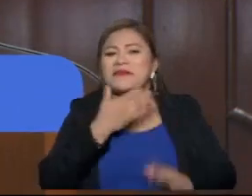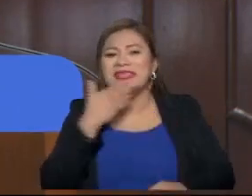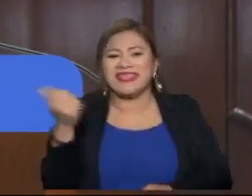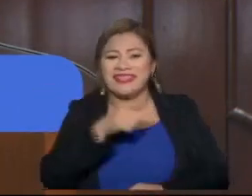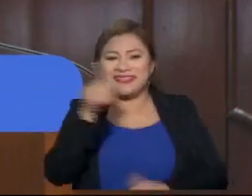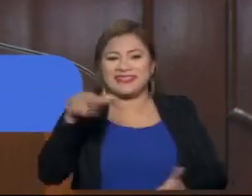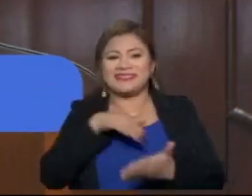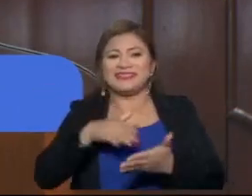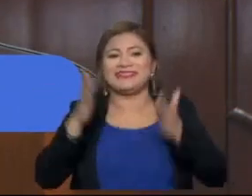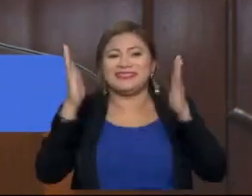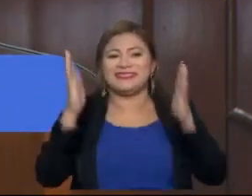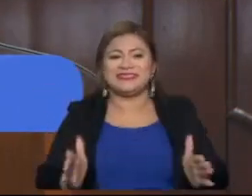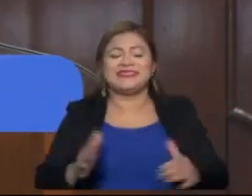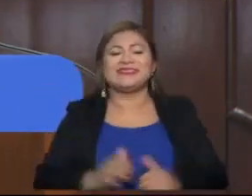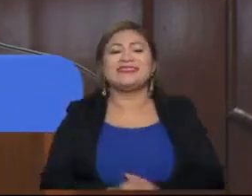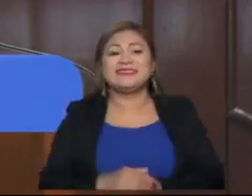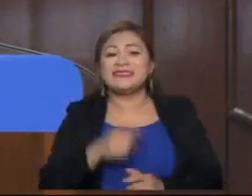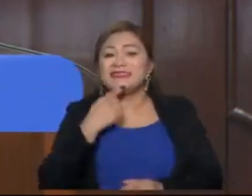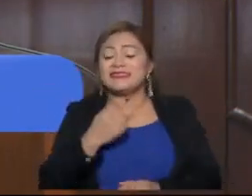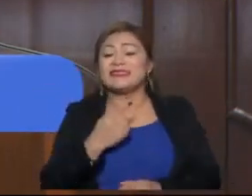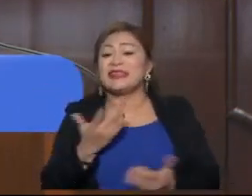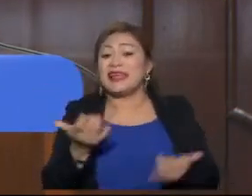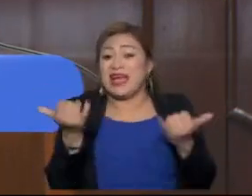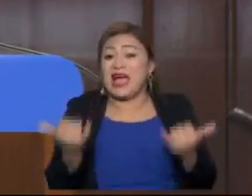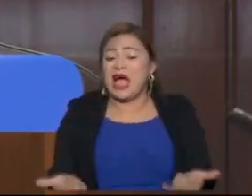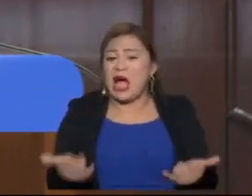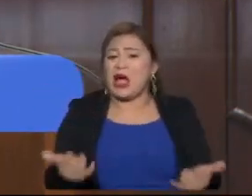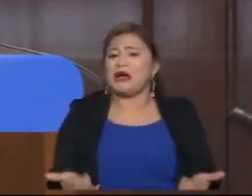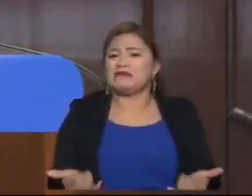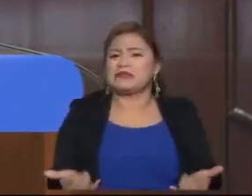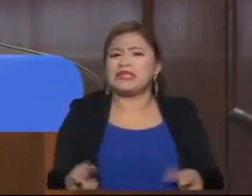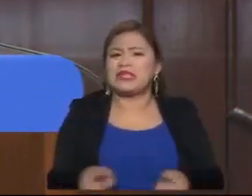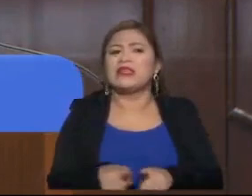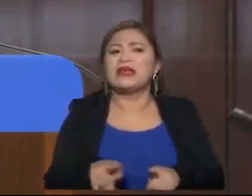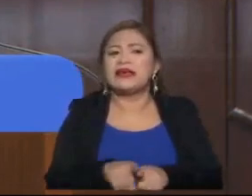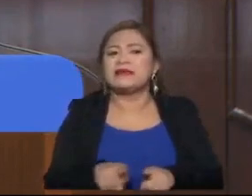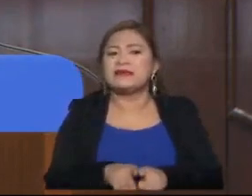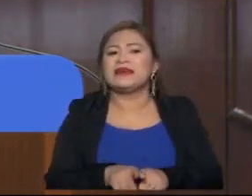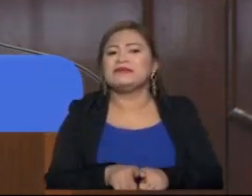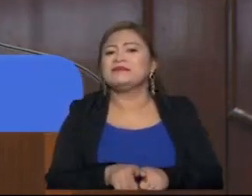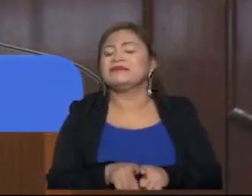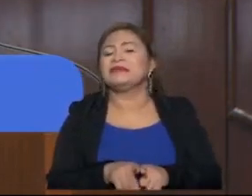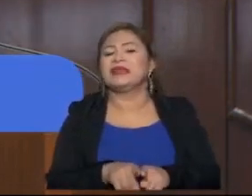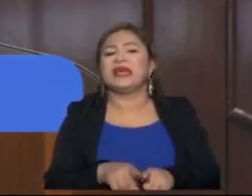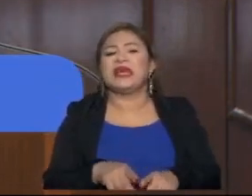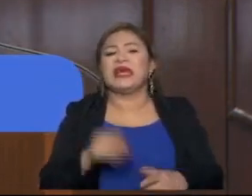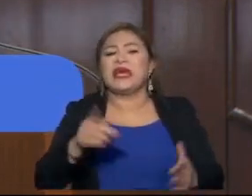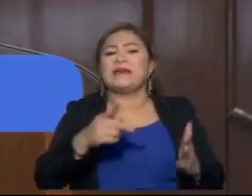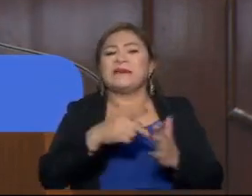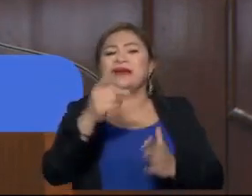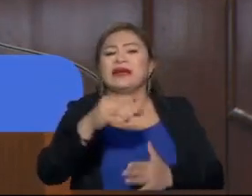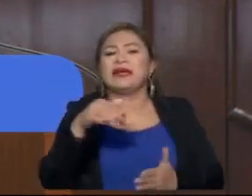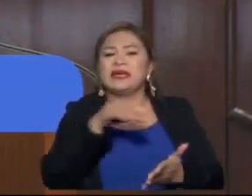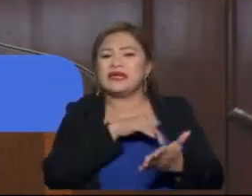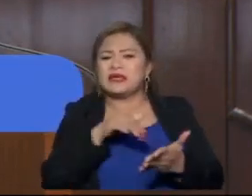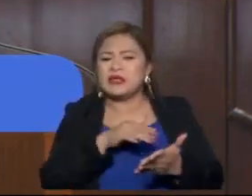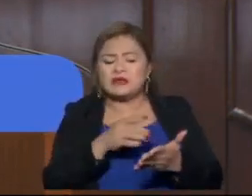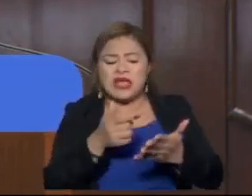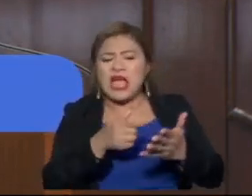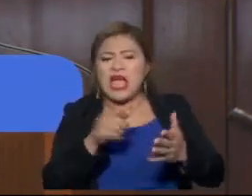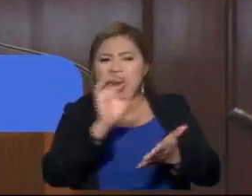estudiantes. En materia de actualización curricular, incorporamos al plan de estudio de escuelas